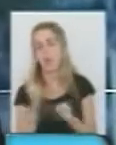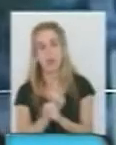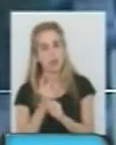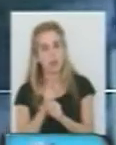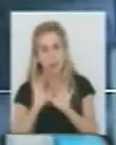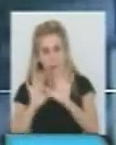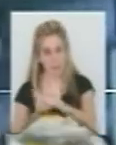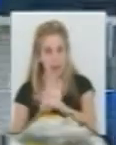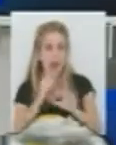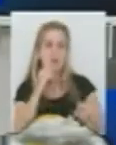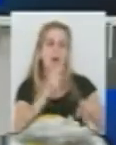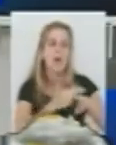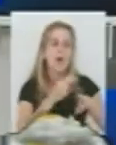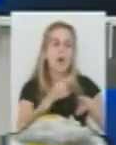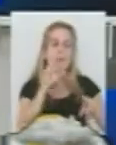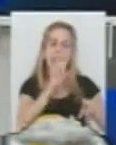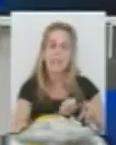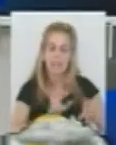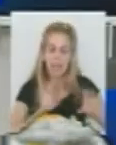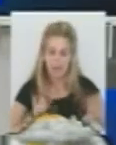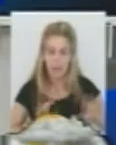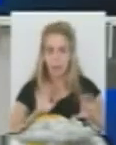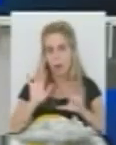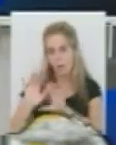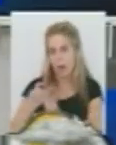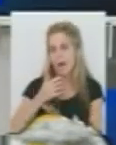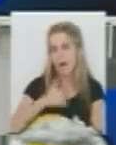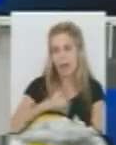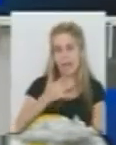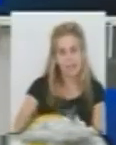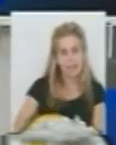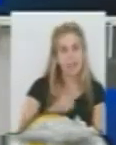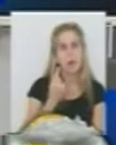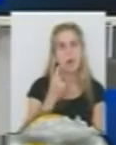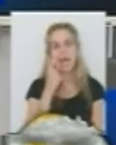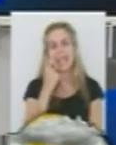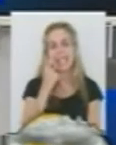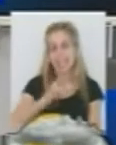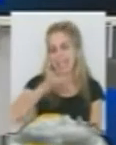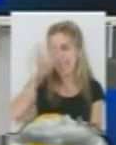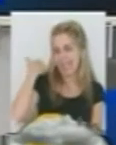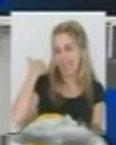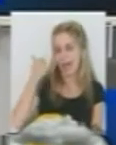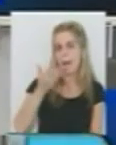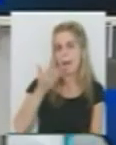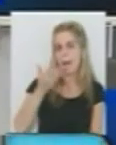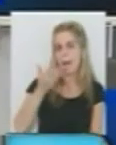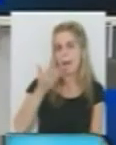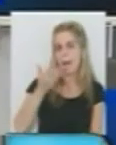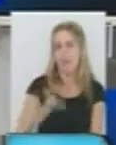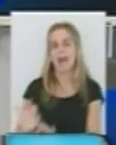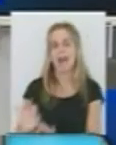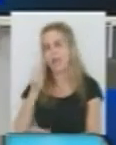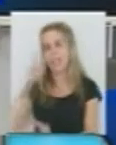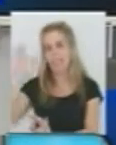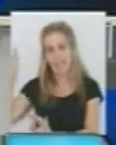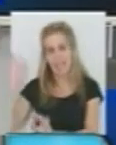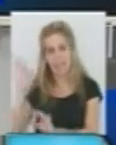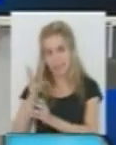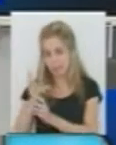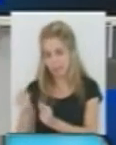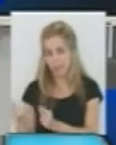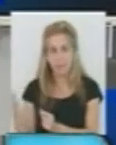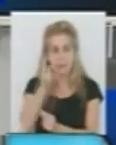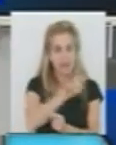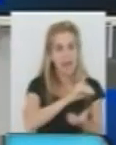Ah. A ver si entendí. Vos decís, me sigo o no, nada más. Es un intendente que se tomó licencia... De la intendencia. Fue a la Cámara de Diputados y se